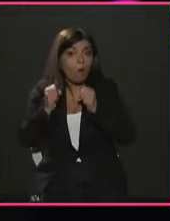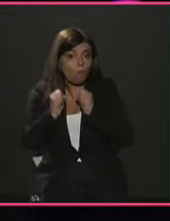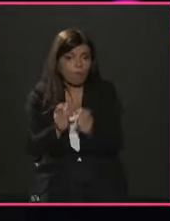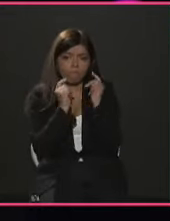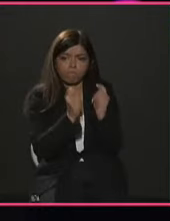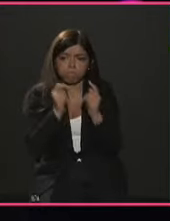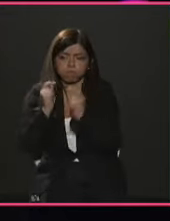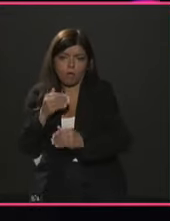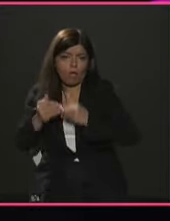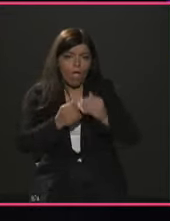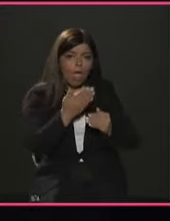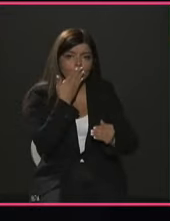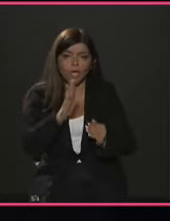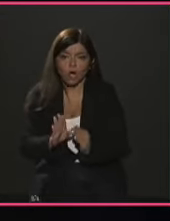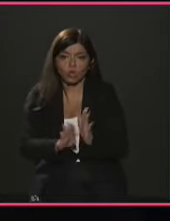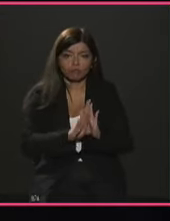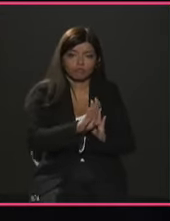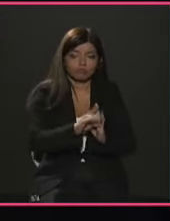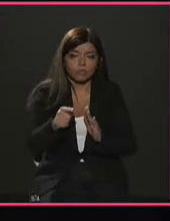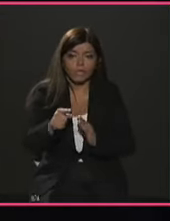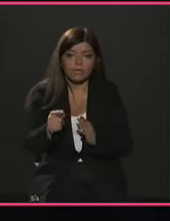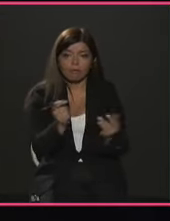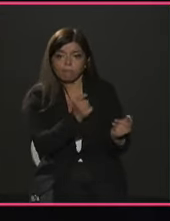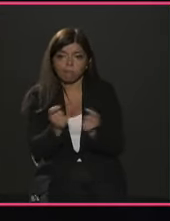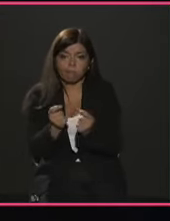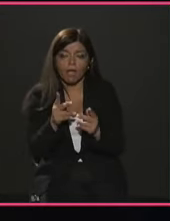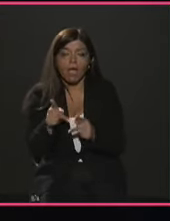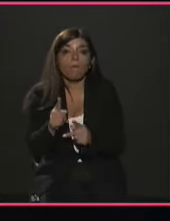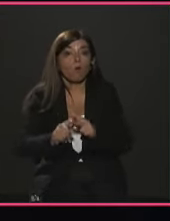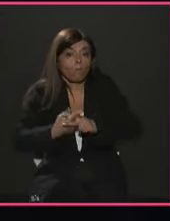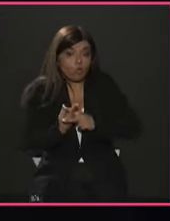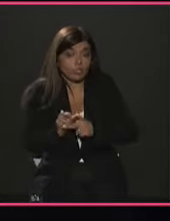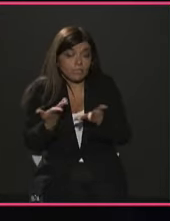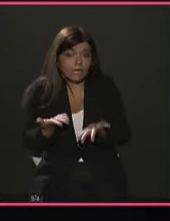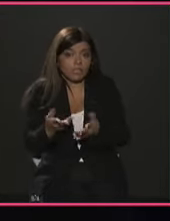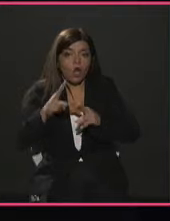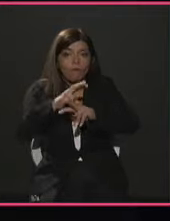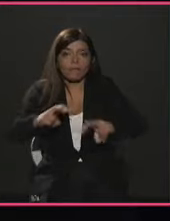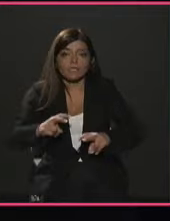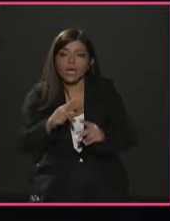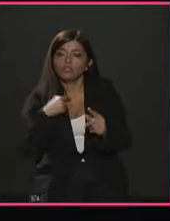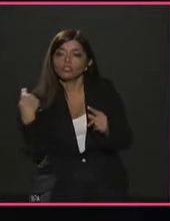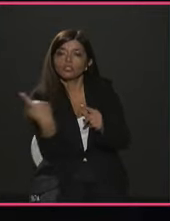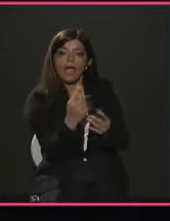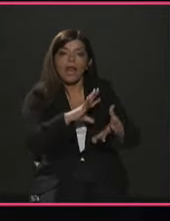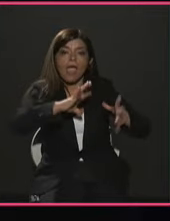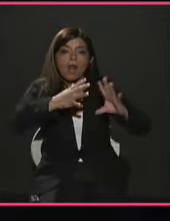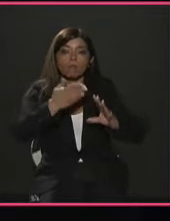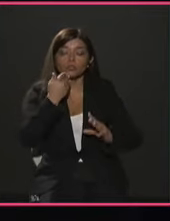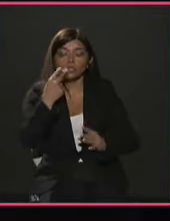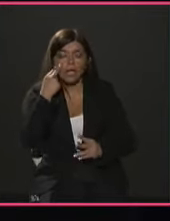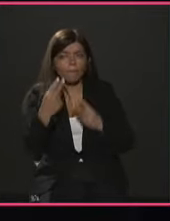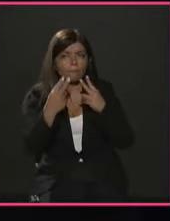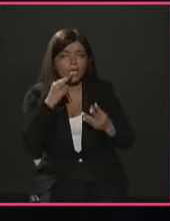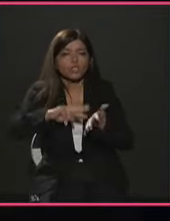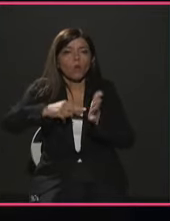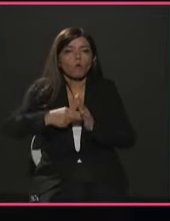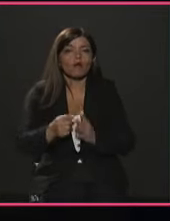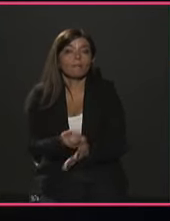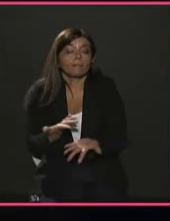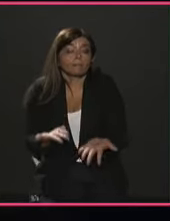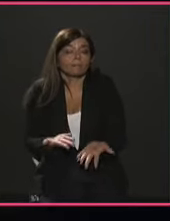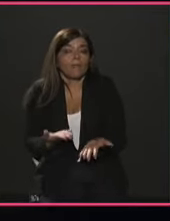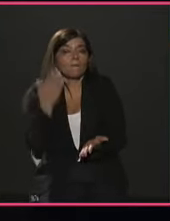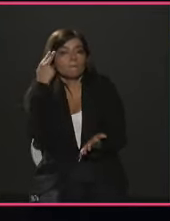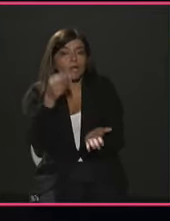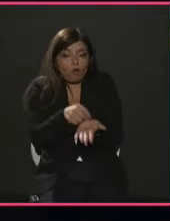eficientes en la energía la sustentabilidad puede priorizarse Los investigadores alrededor del mundo están viendo estos problemas pero